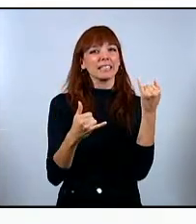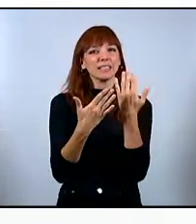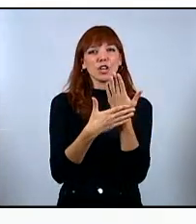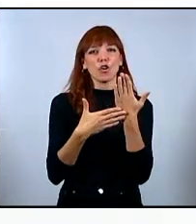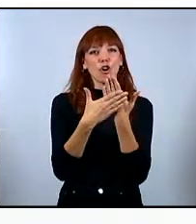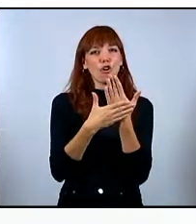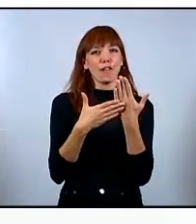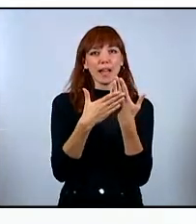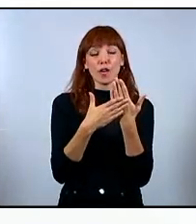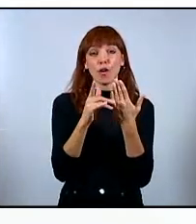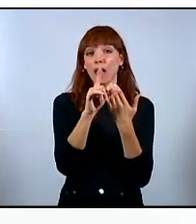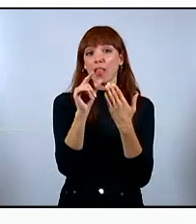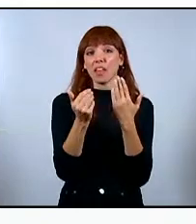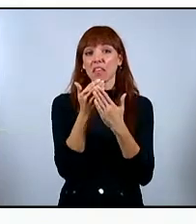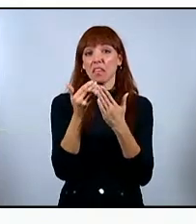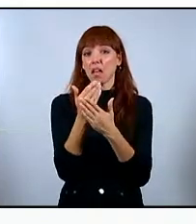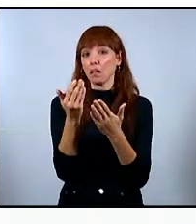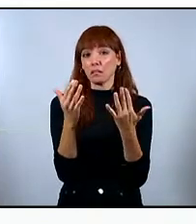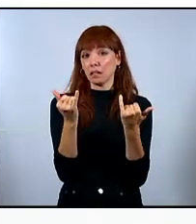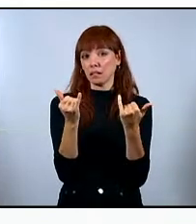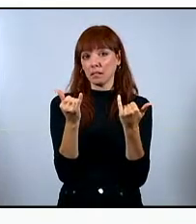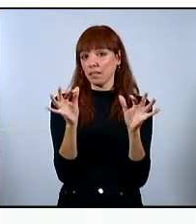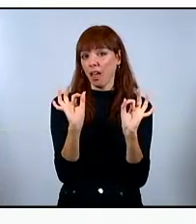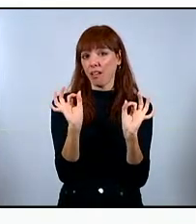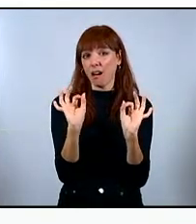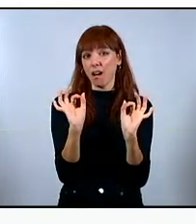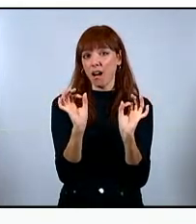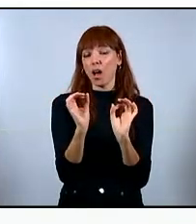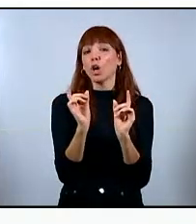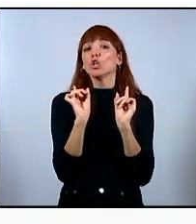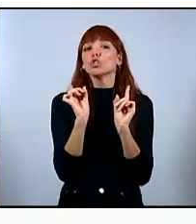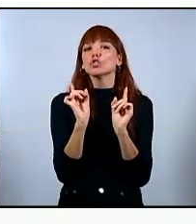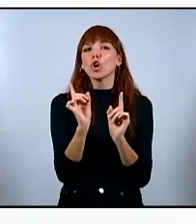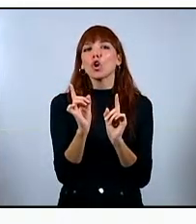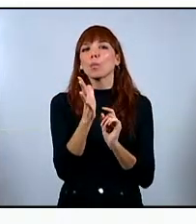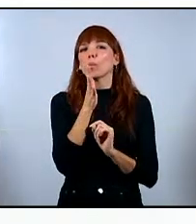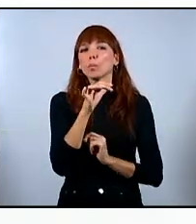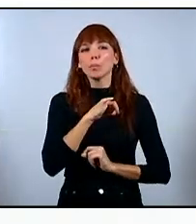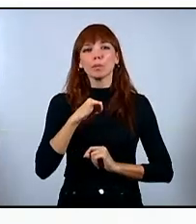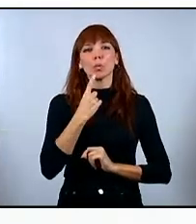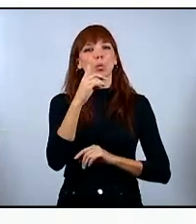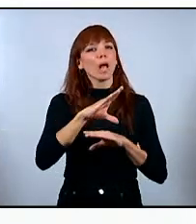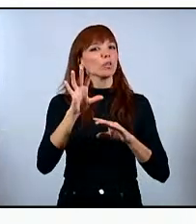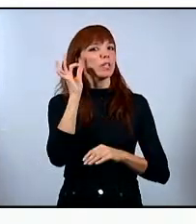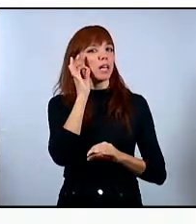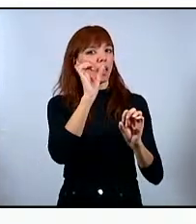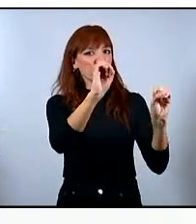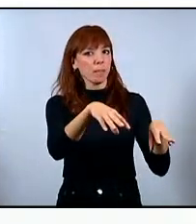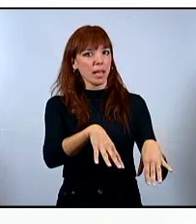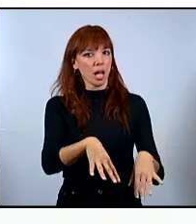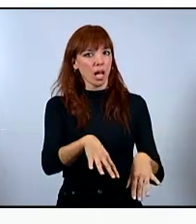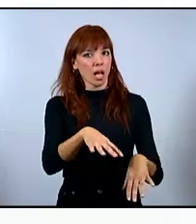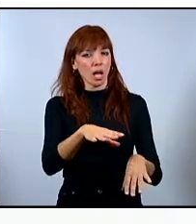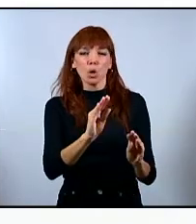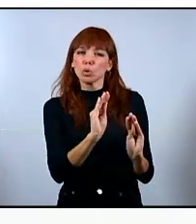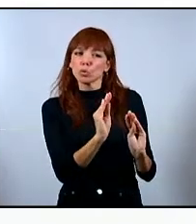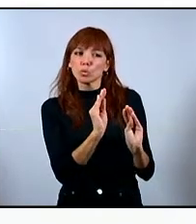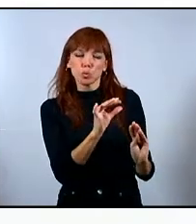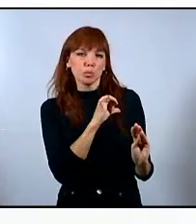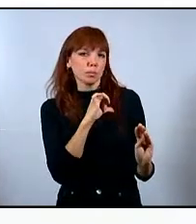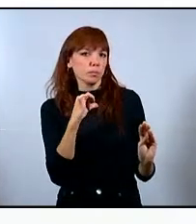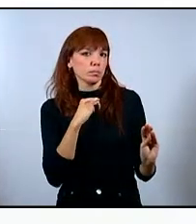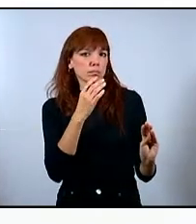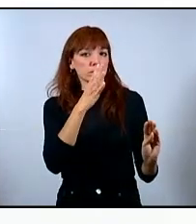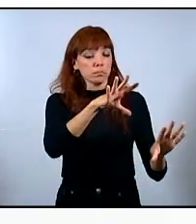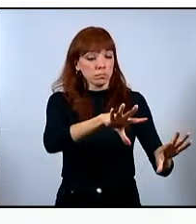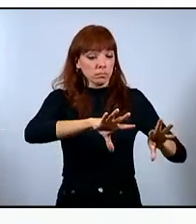en estos primeros 100 días. Lo que hemos tenido es una dimisión por motivos personales de una consejera y ahora ha cogido las riendas un consejero